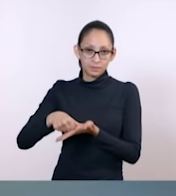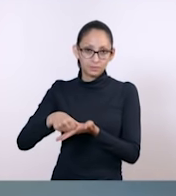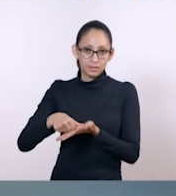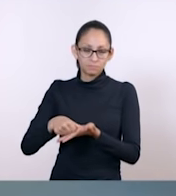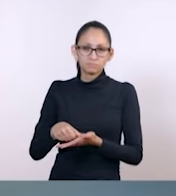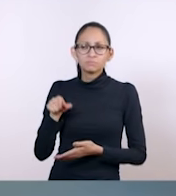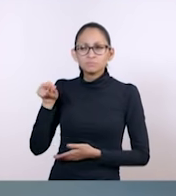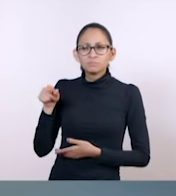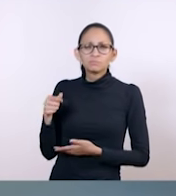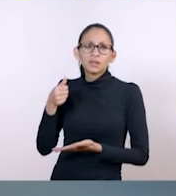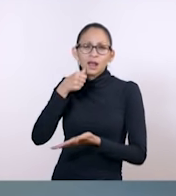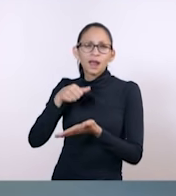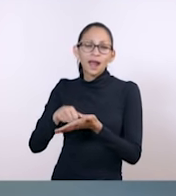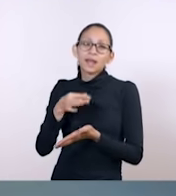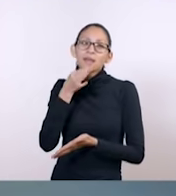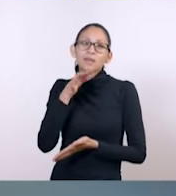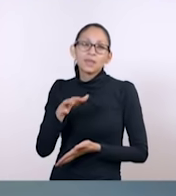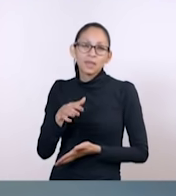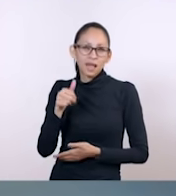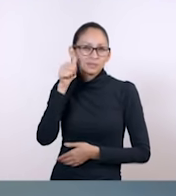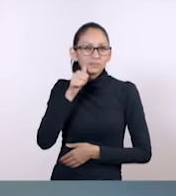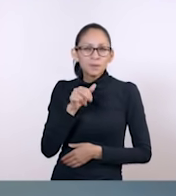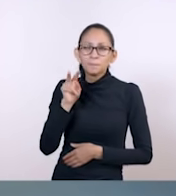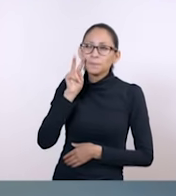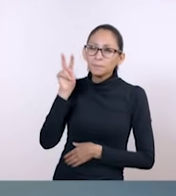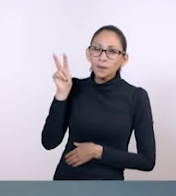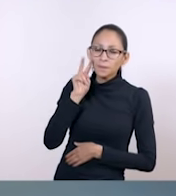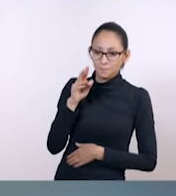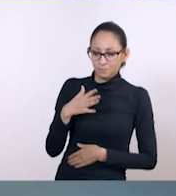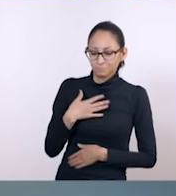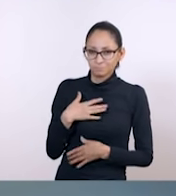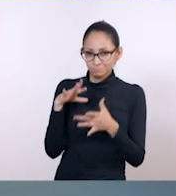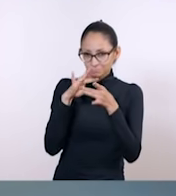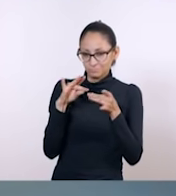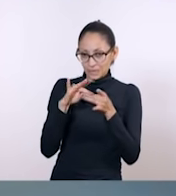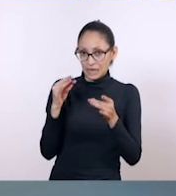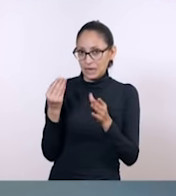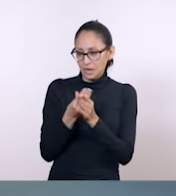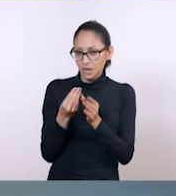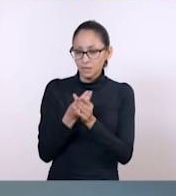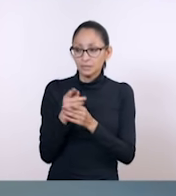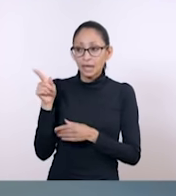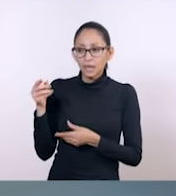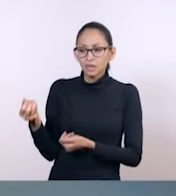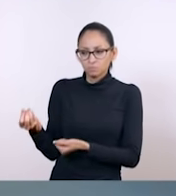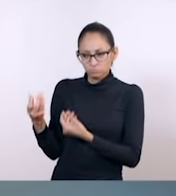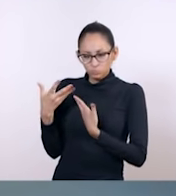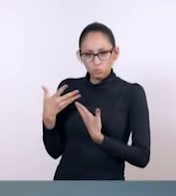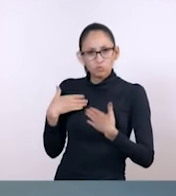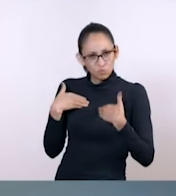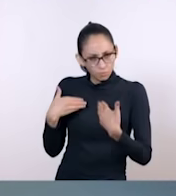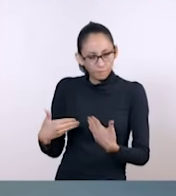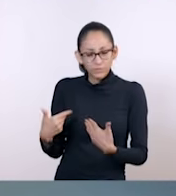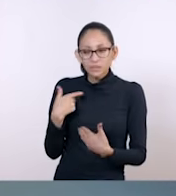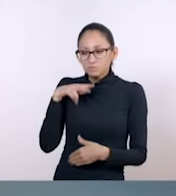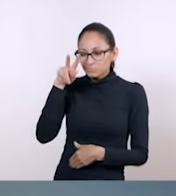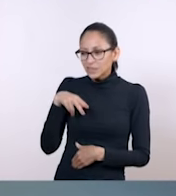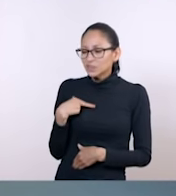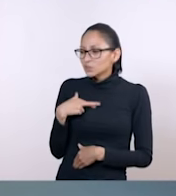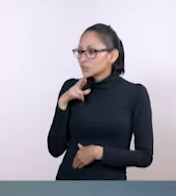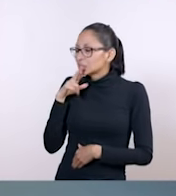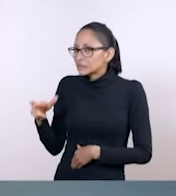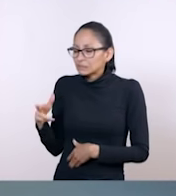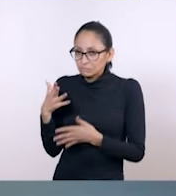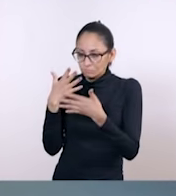Es de una niña que sigue nuestras charlas y, bueno, me contó algo que la verdad no sé qué contestarle.